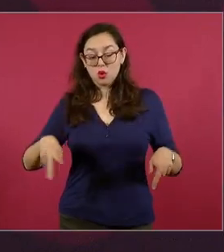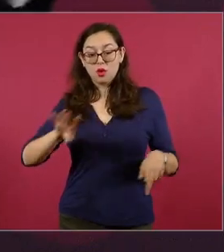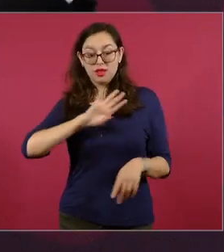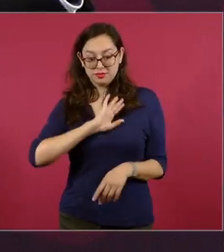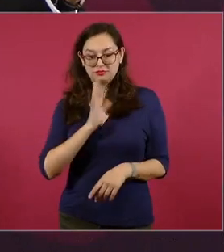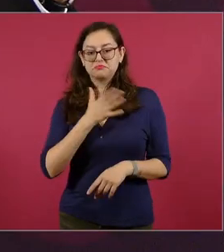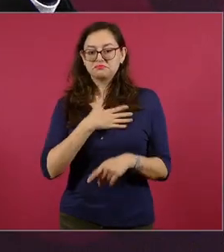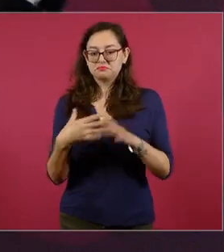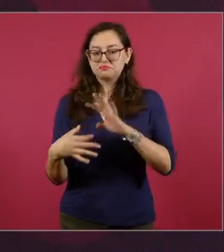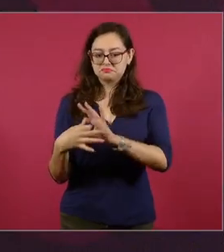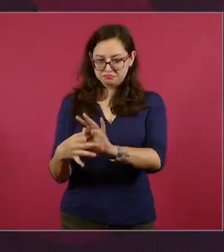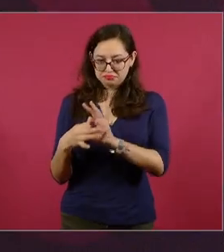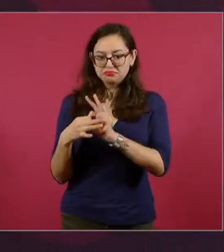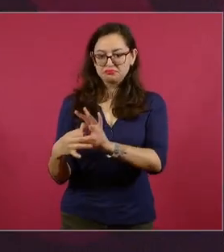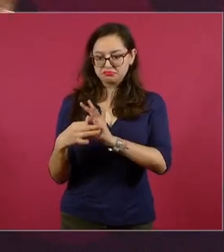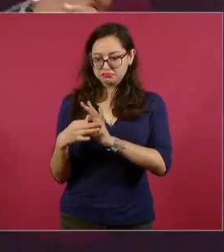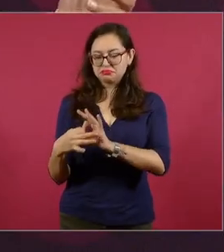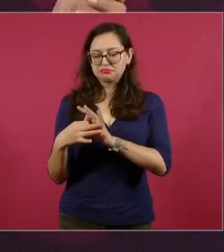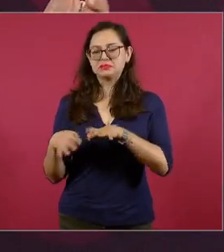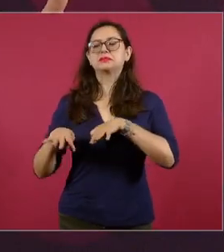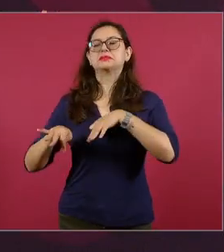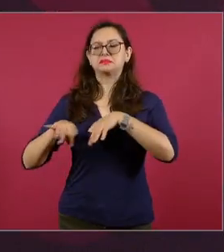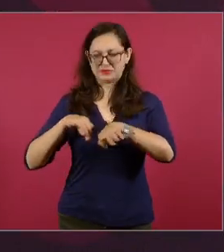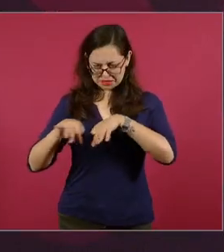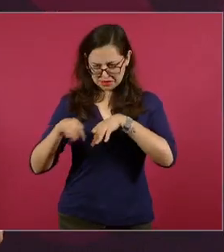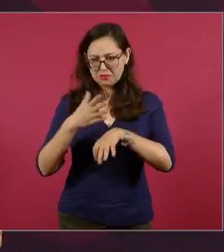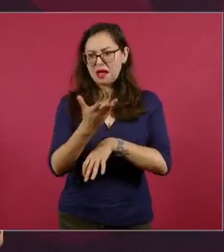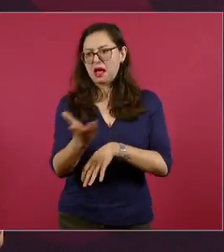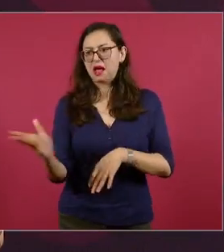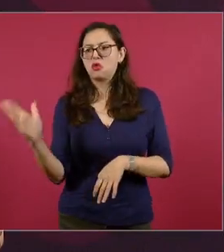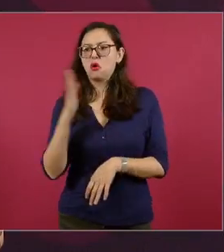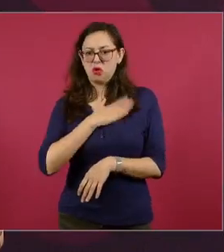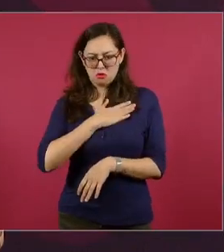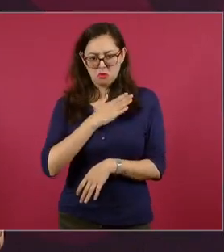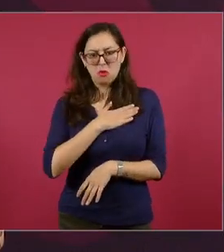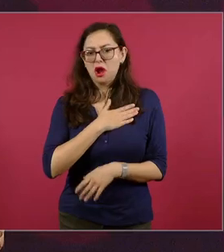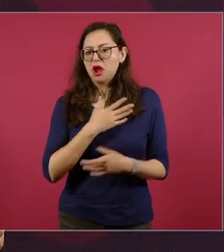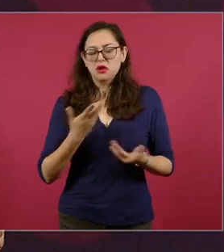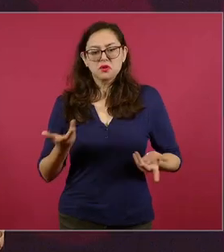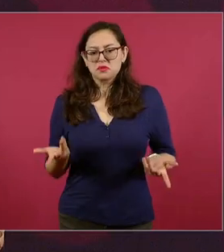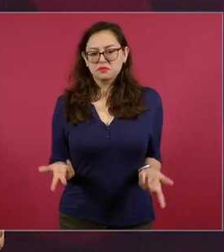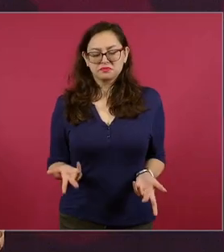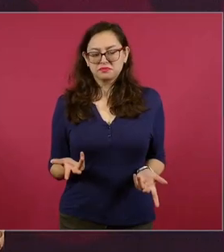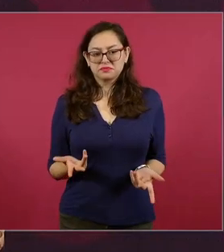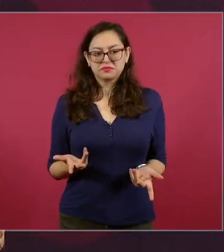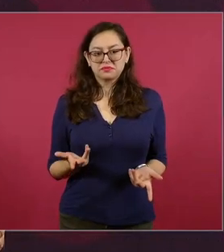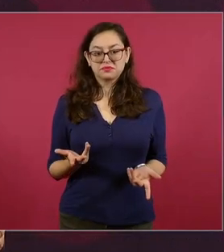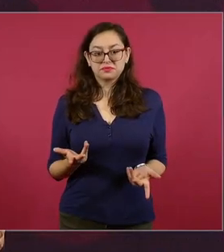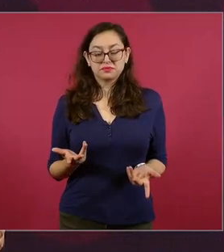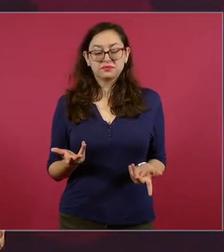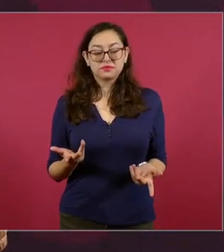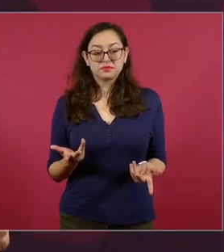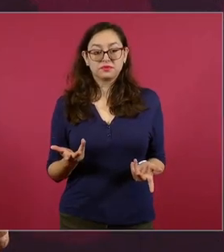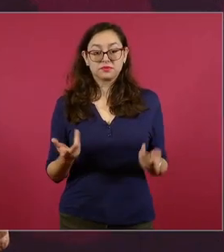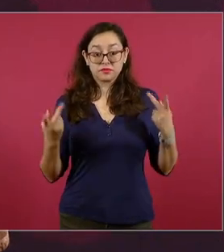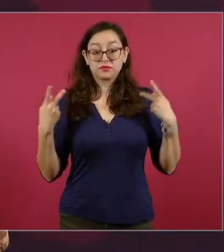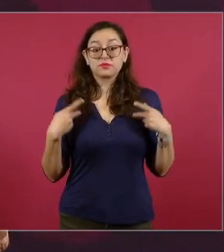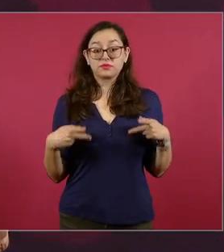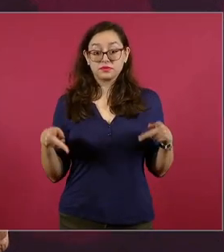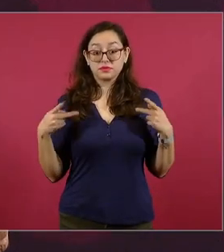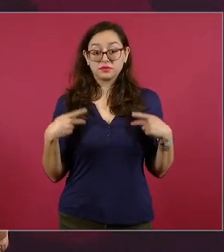pueblo trabajador, un pueblo bueno, un pueblo